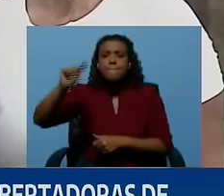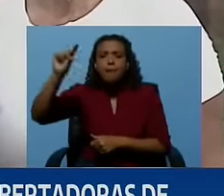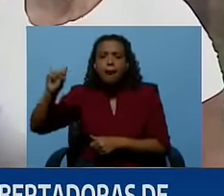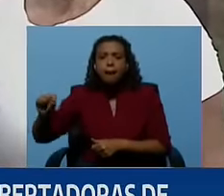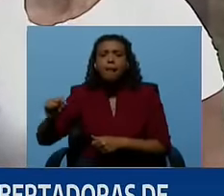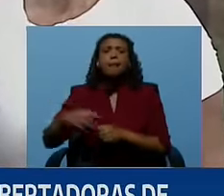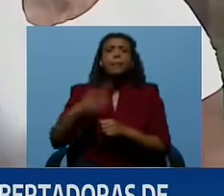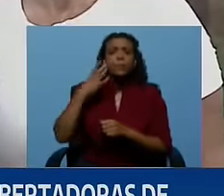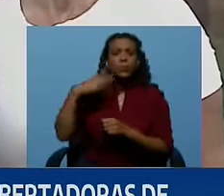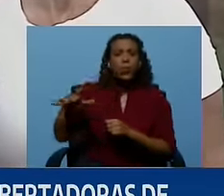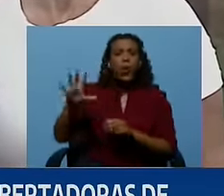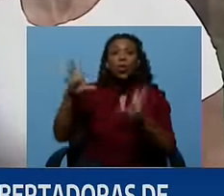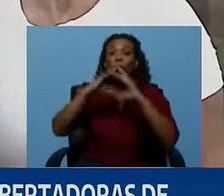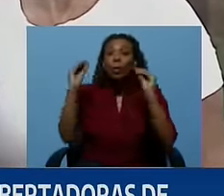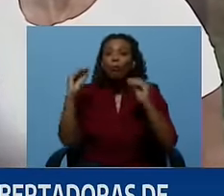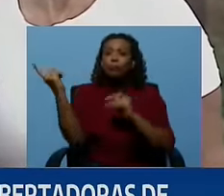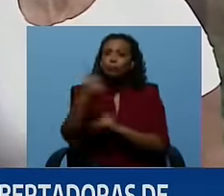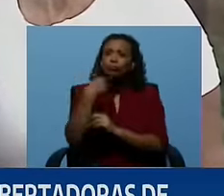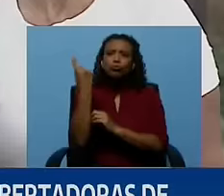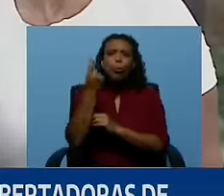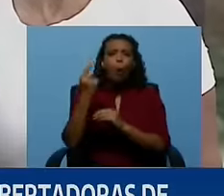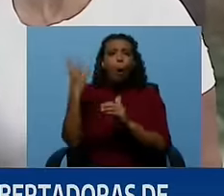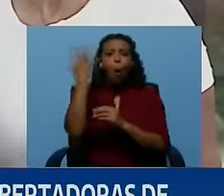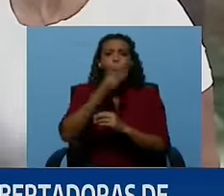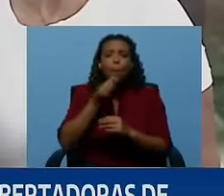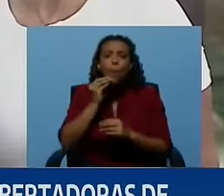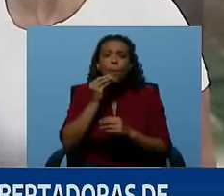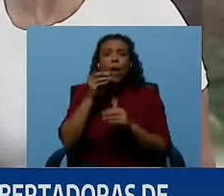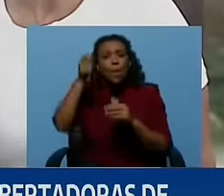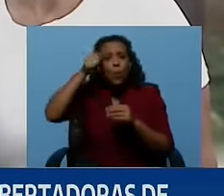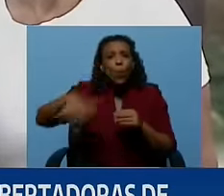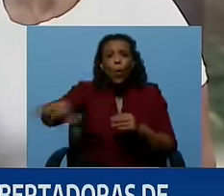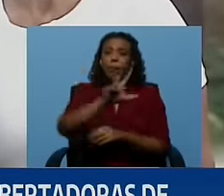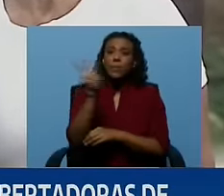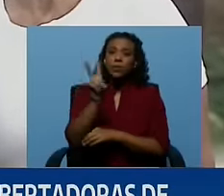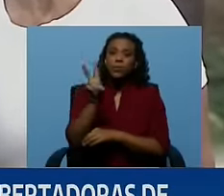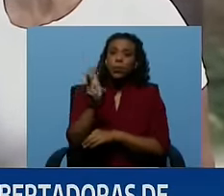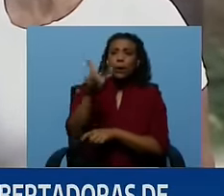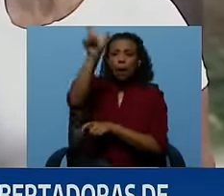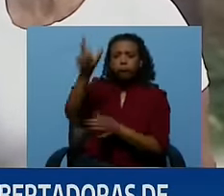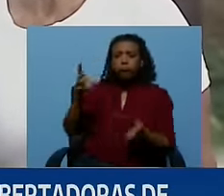en nombre de toda la juventud y del pueblo de Venezuela.